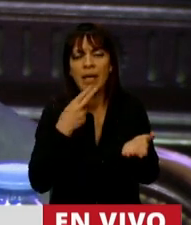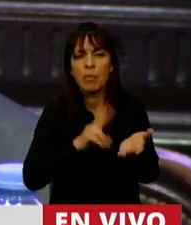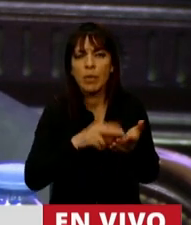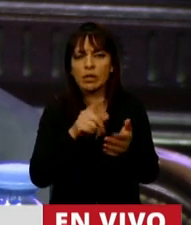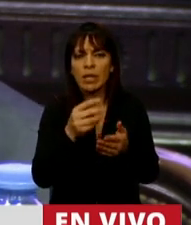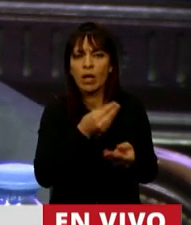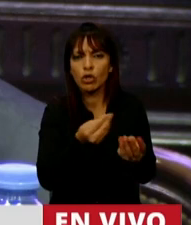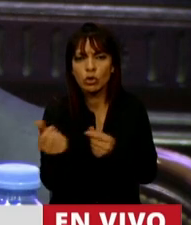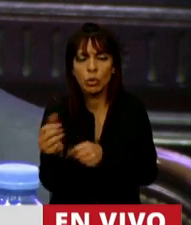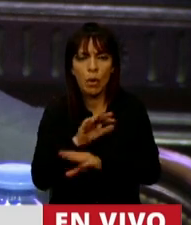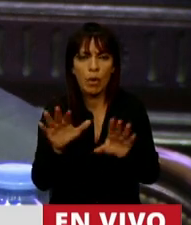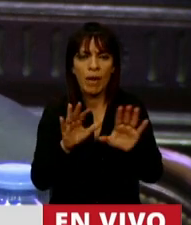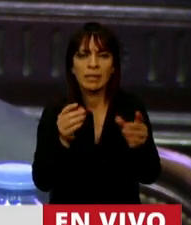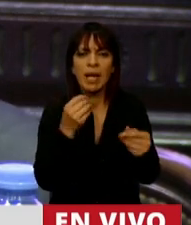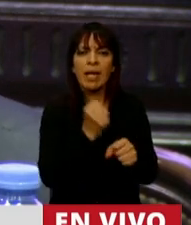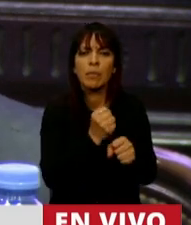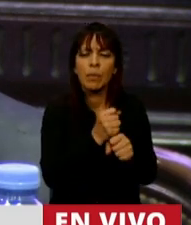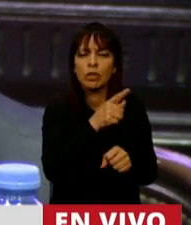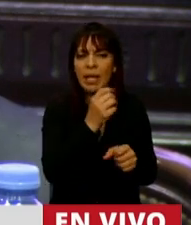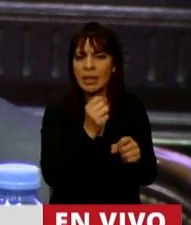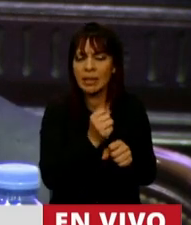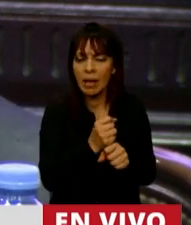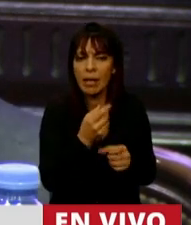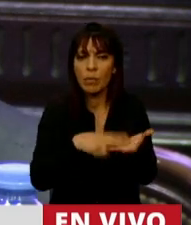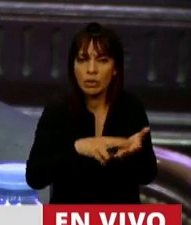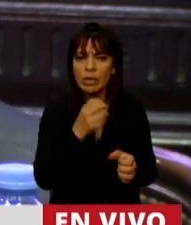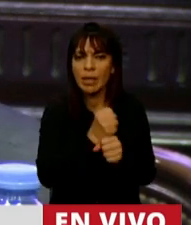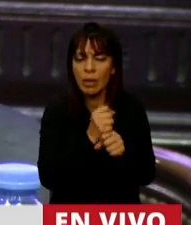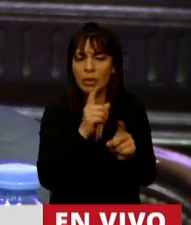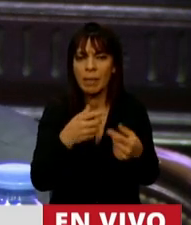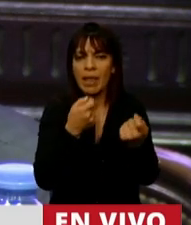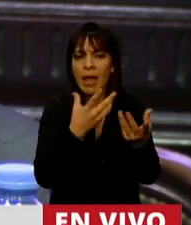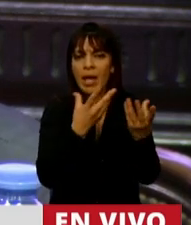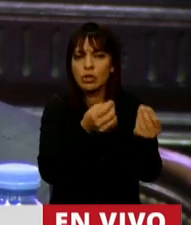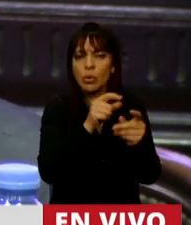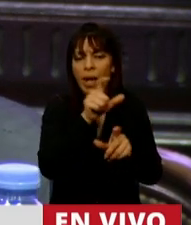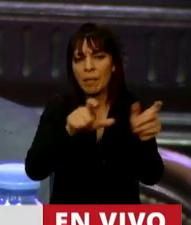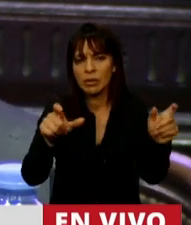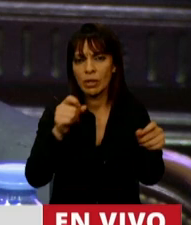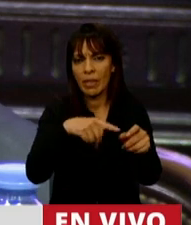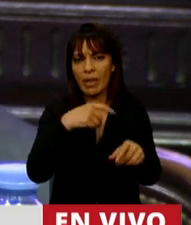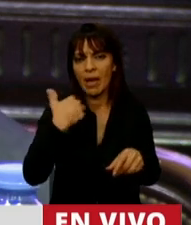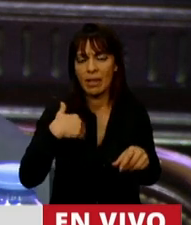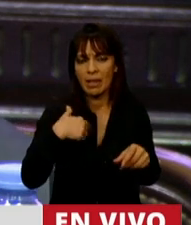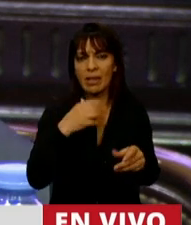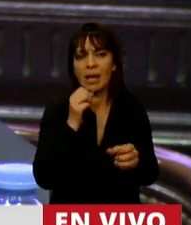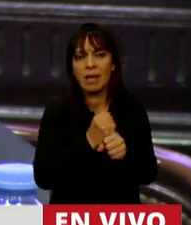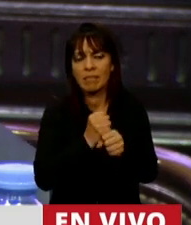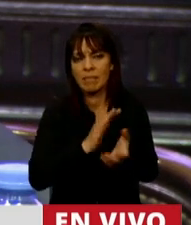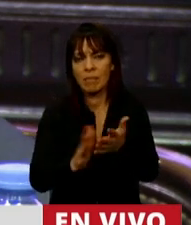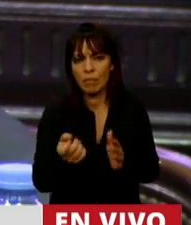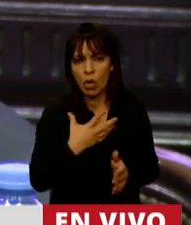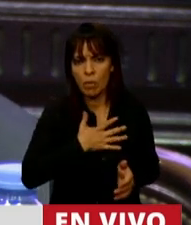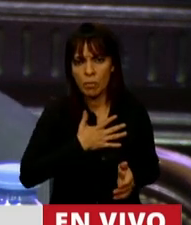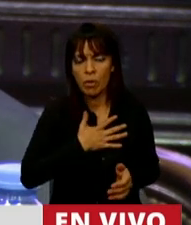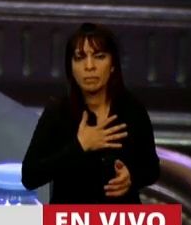los impuestos al trabajo y dar una señal a los emprendedores y a los inversores en Argentina. No podemos invitar a apostar